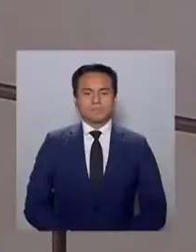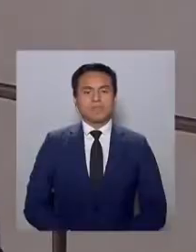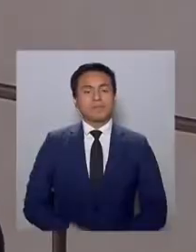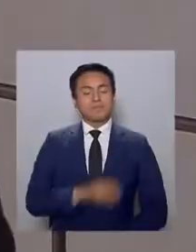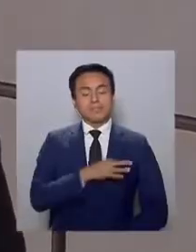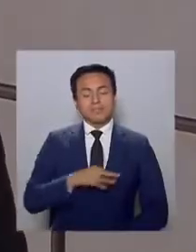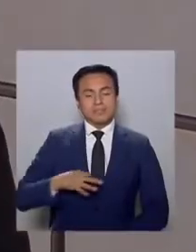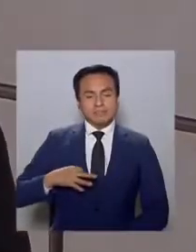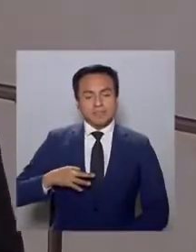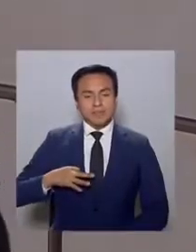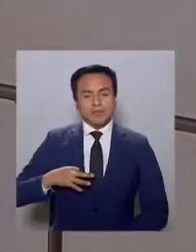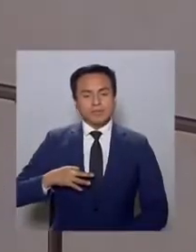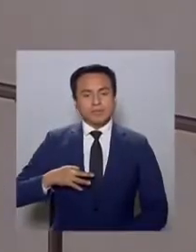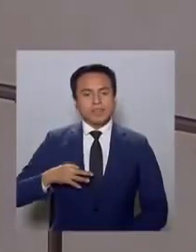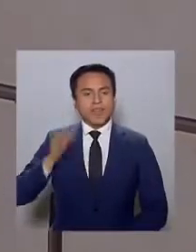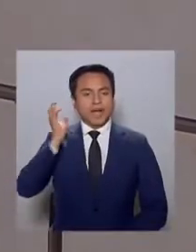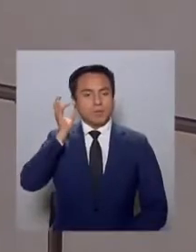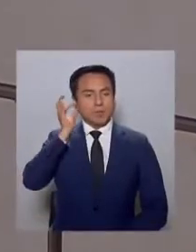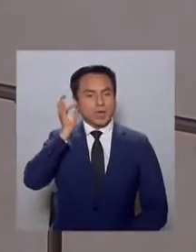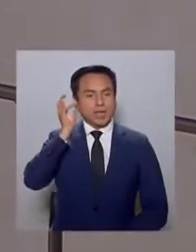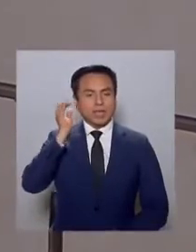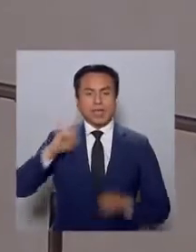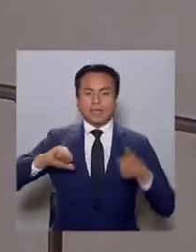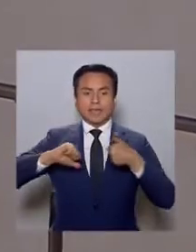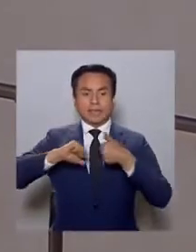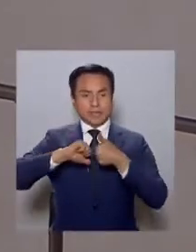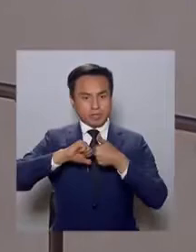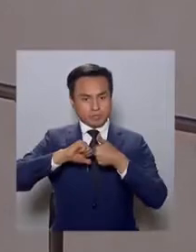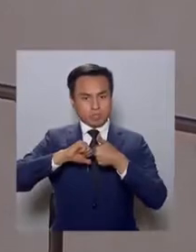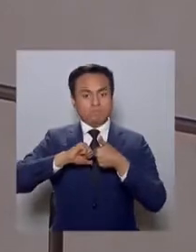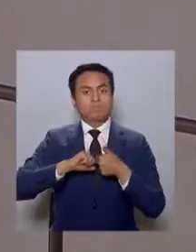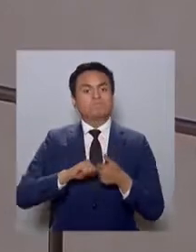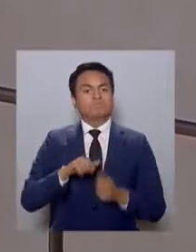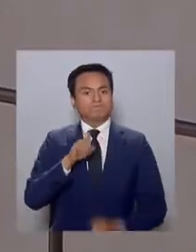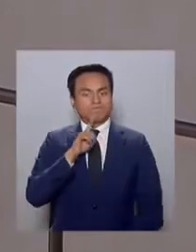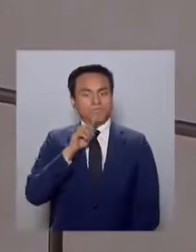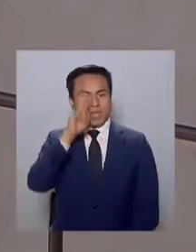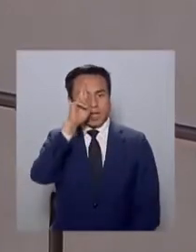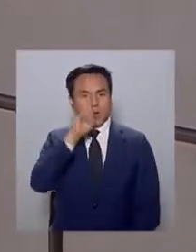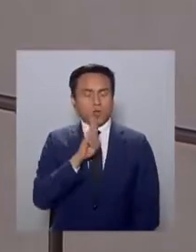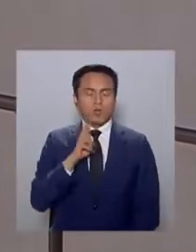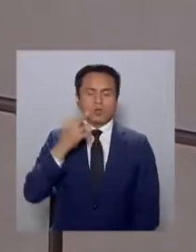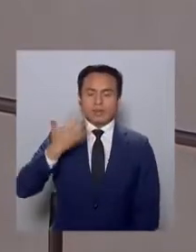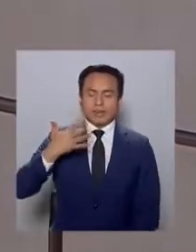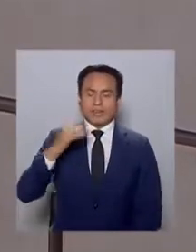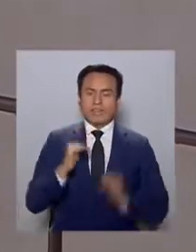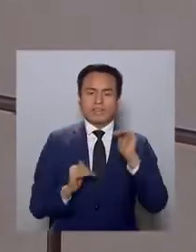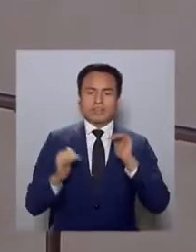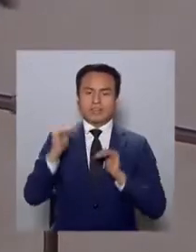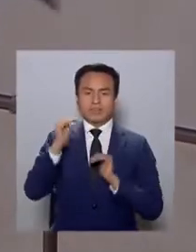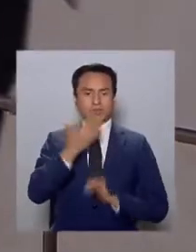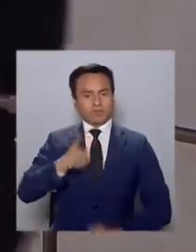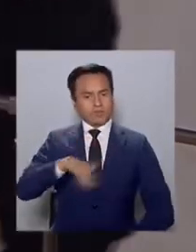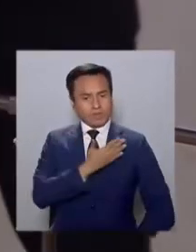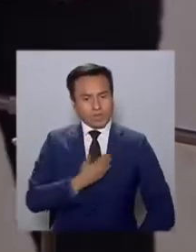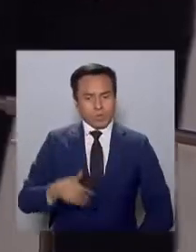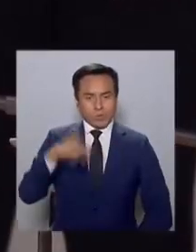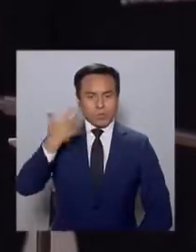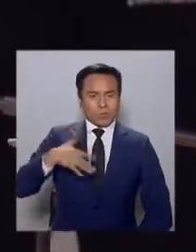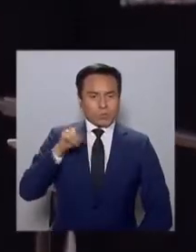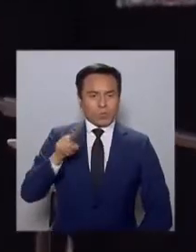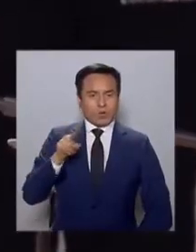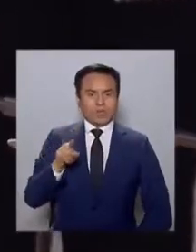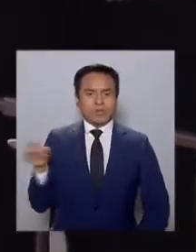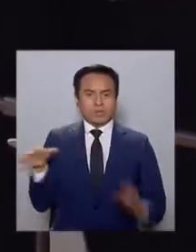En el Ministerio de la Mujer y Equidad de Género, que tendrá un rol relevante en nuestro gobierno y deberá